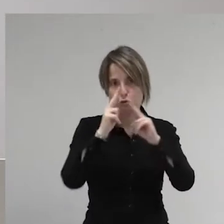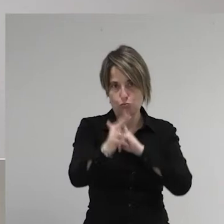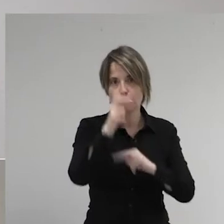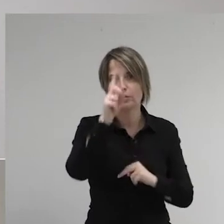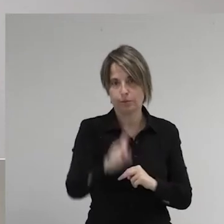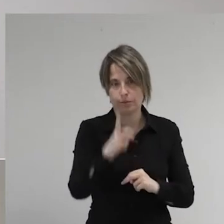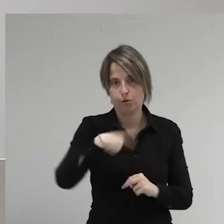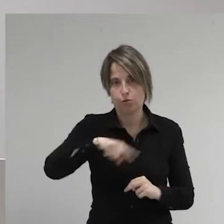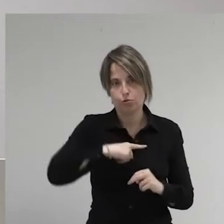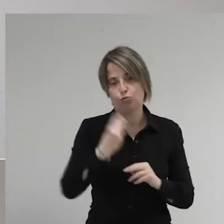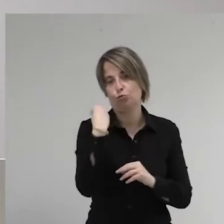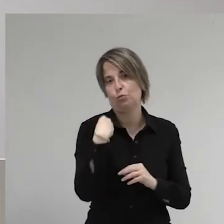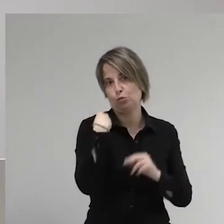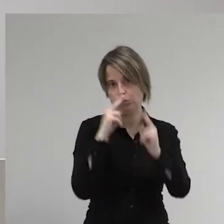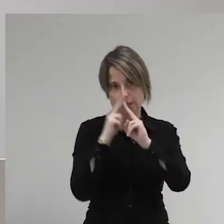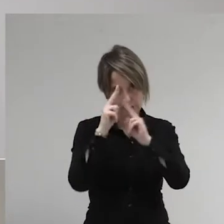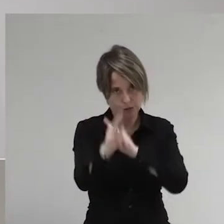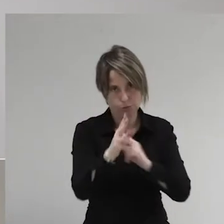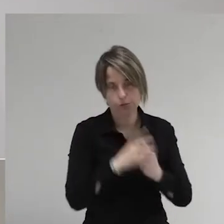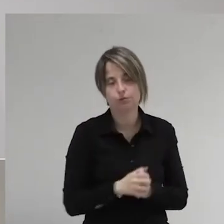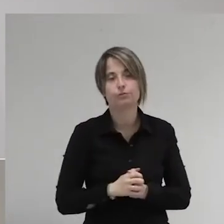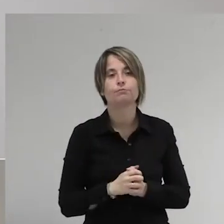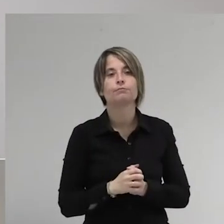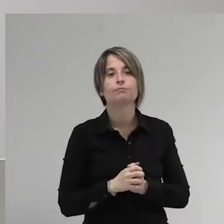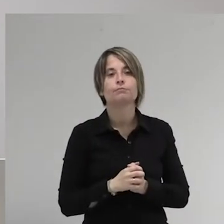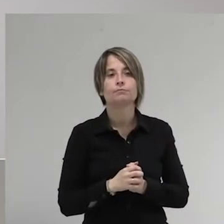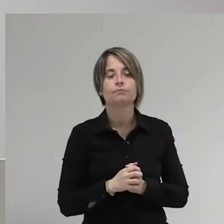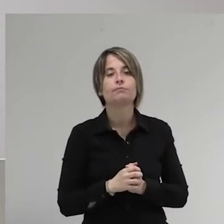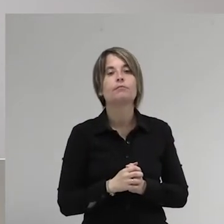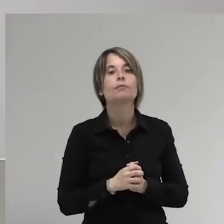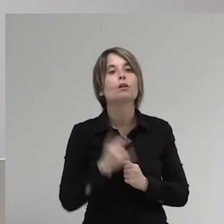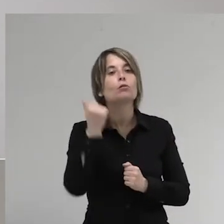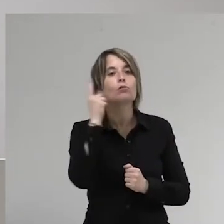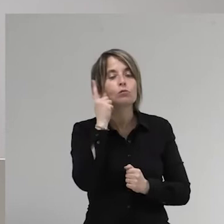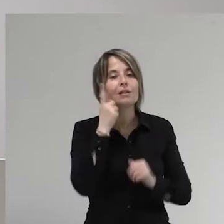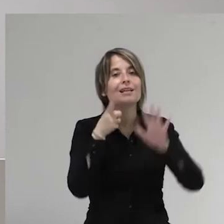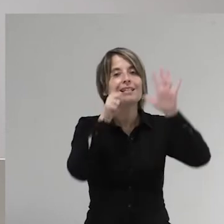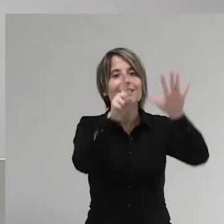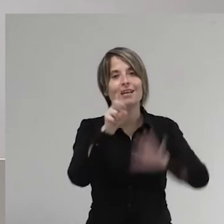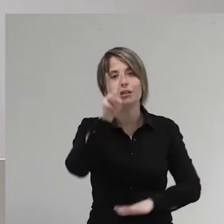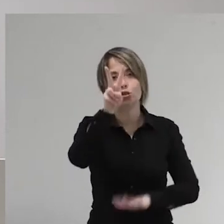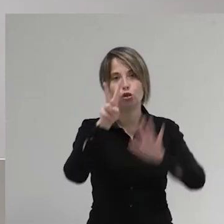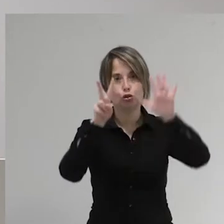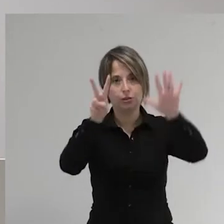vuestras preguntas o reflexiones. El teléfono es el